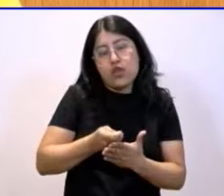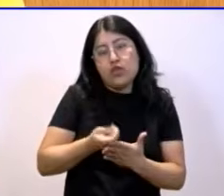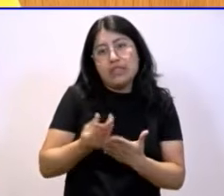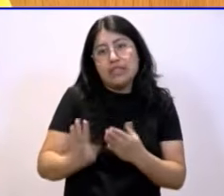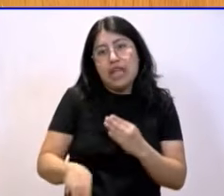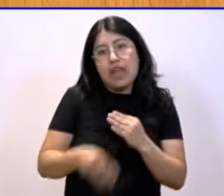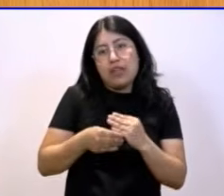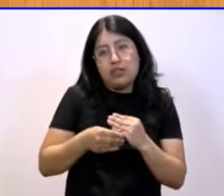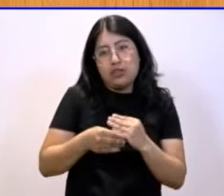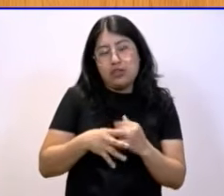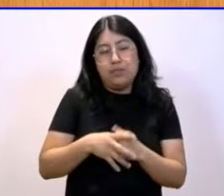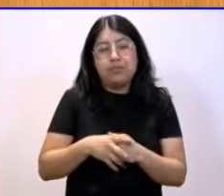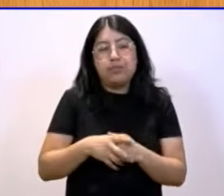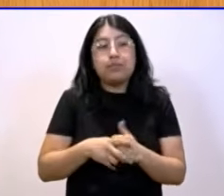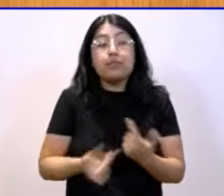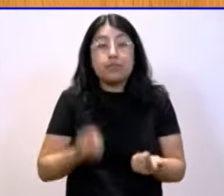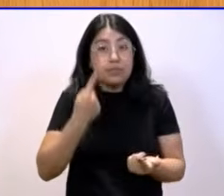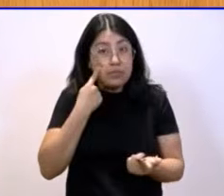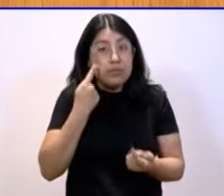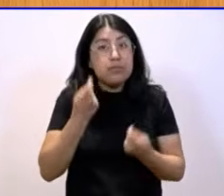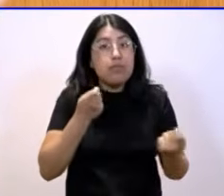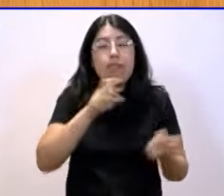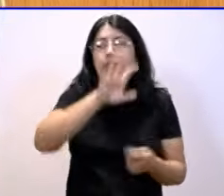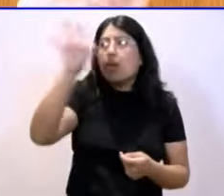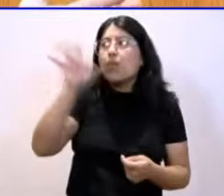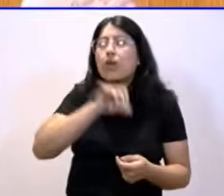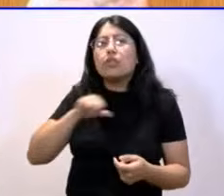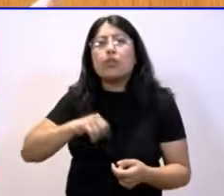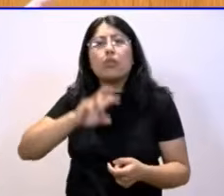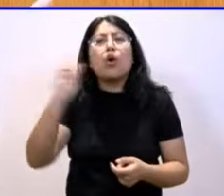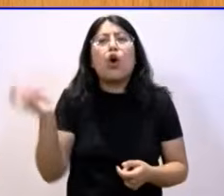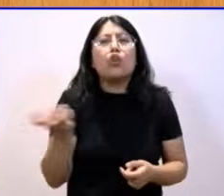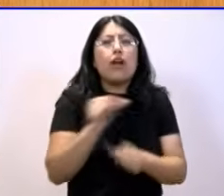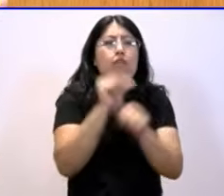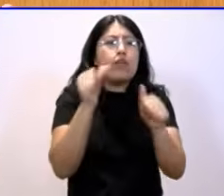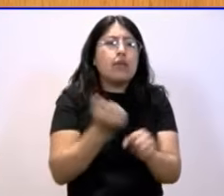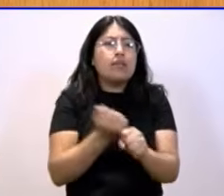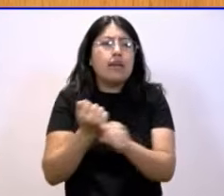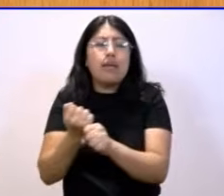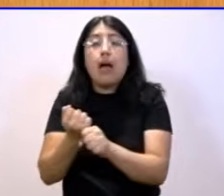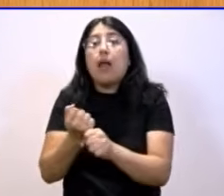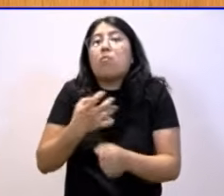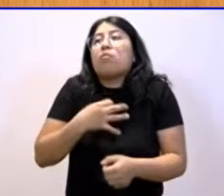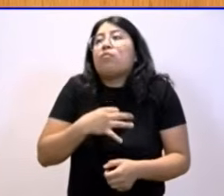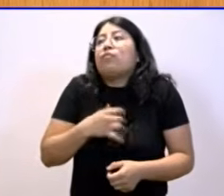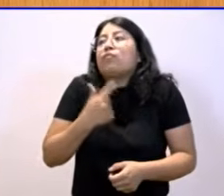Y en este sentido, pues hay que mirar también a otras comunidades autónomas. Yo no digo que la fórmula que se ha